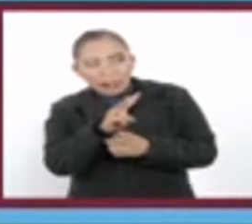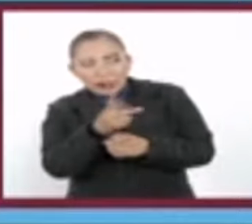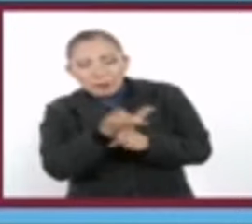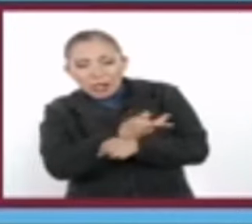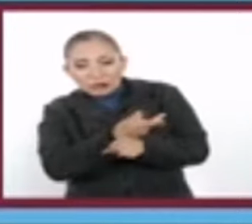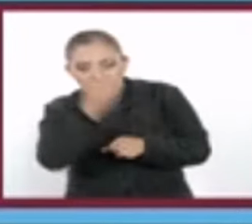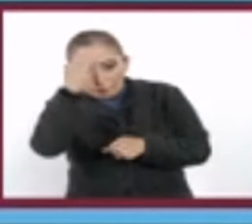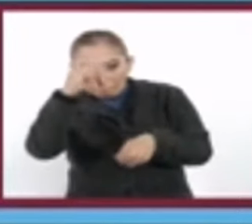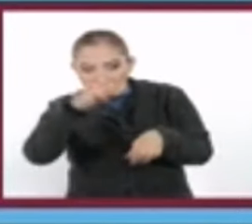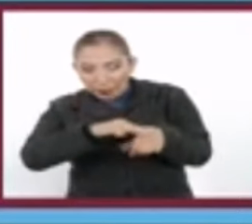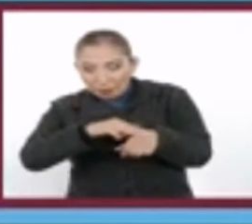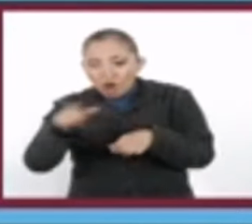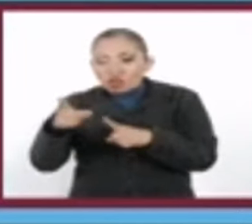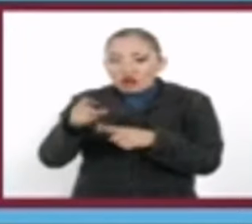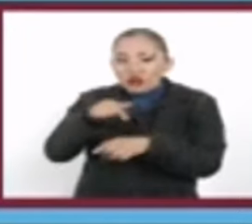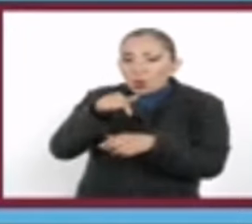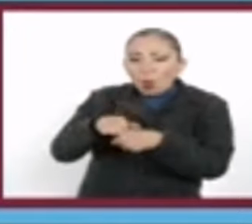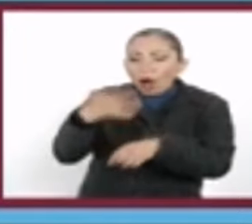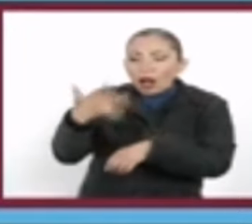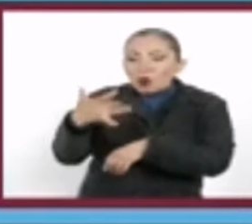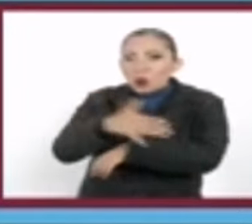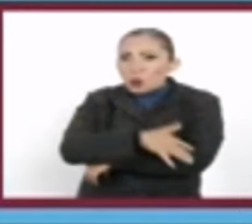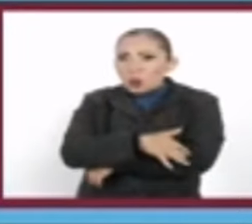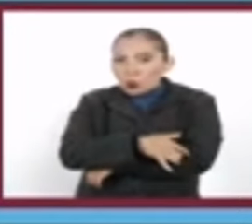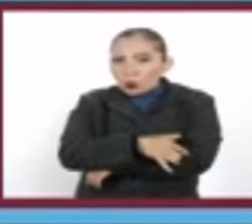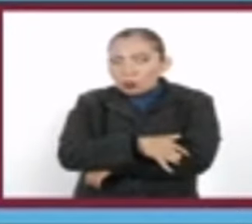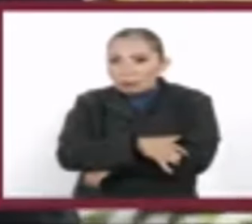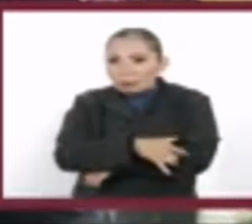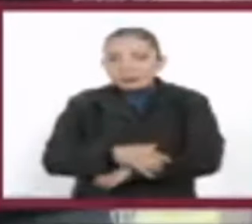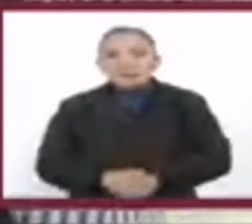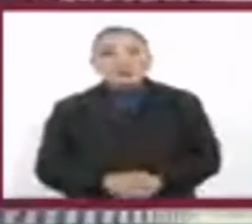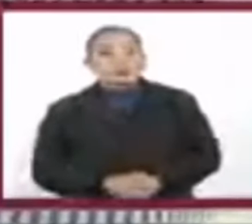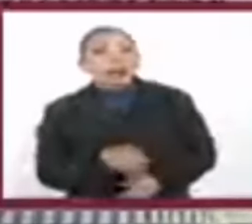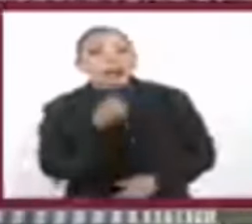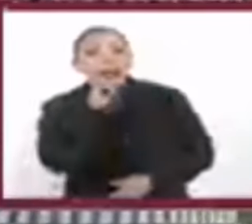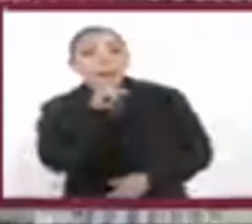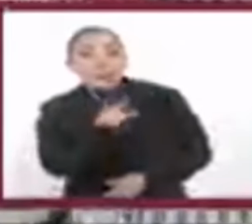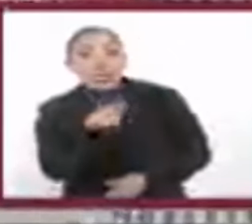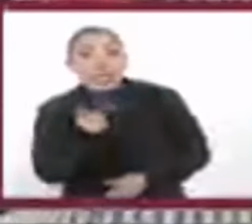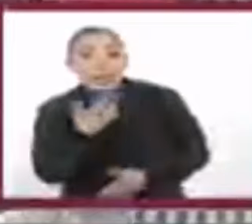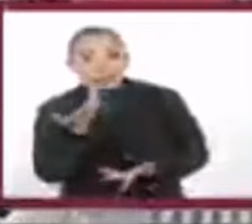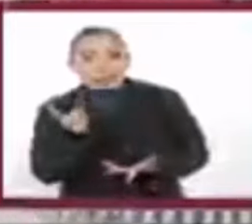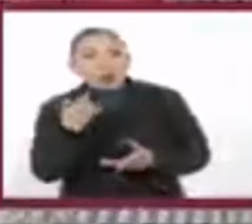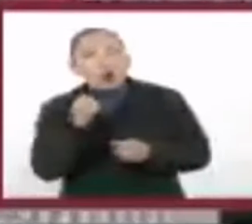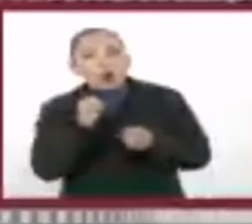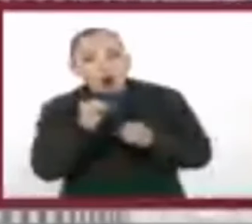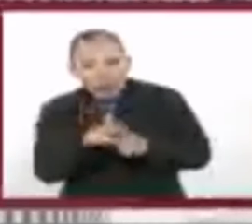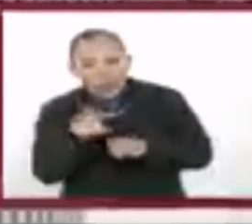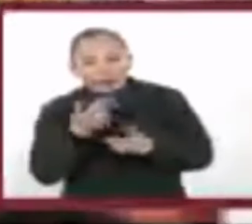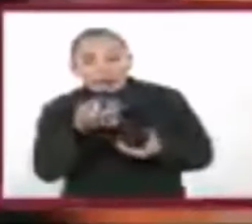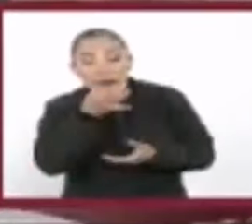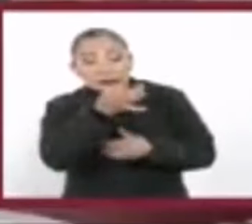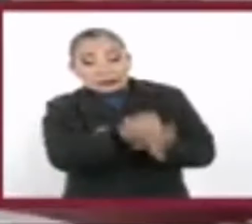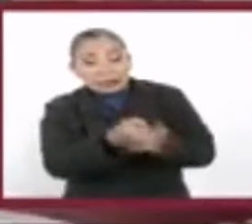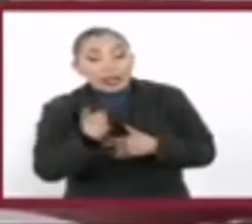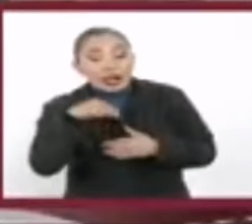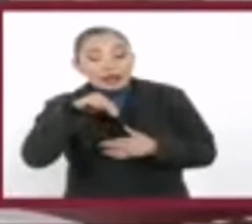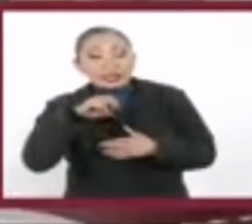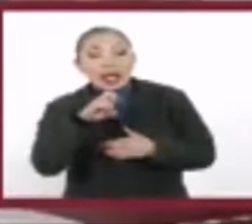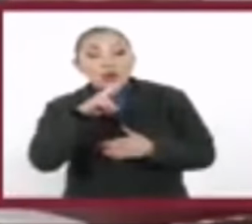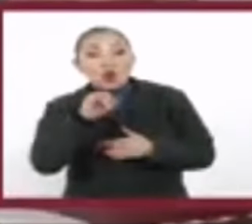tanto lo que ocurrió como el lugar donde se produjo el dolor. Además de transmitir la información de los estímulos,